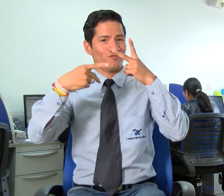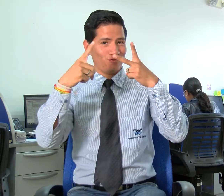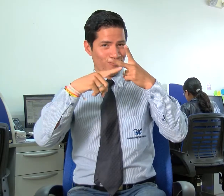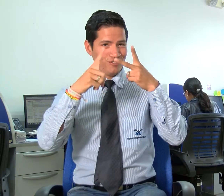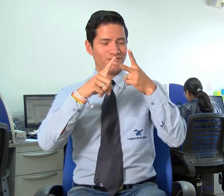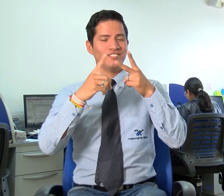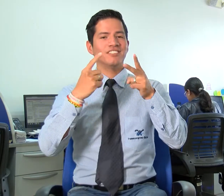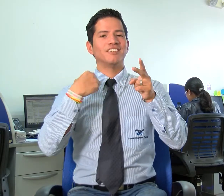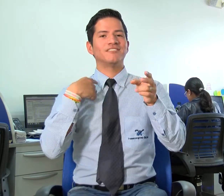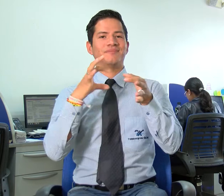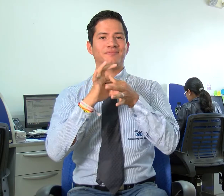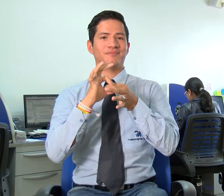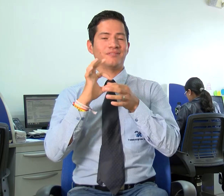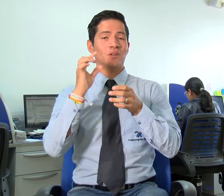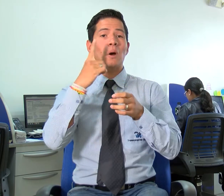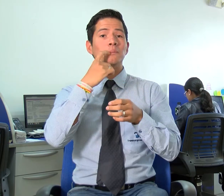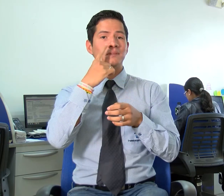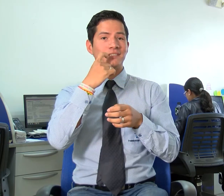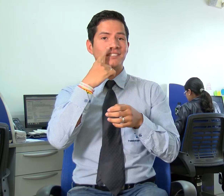lo identifico es esta.